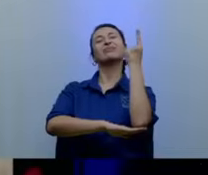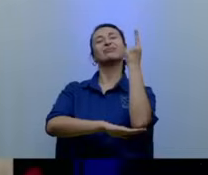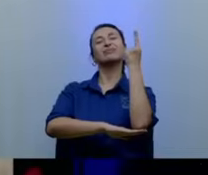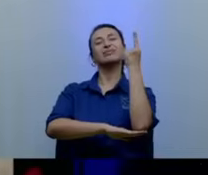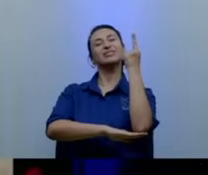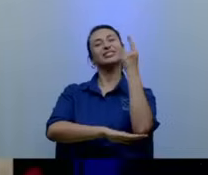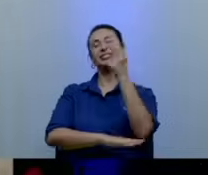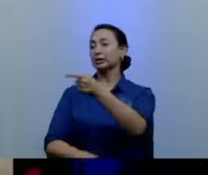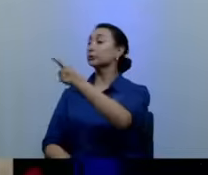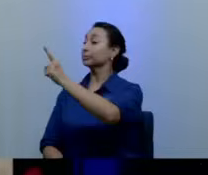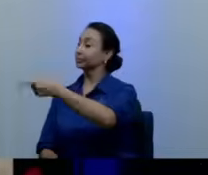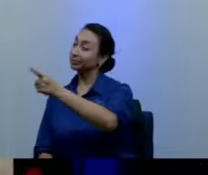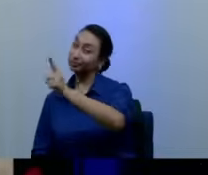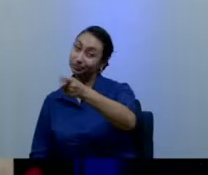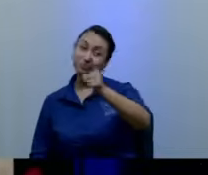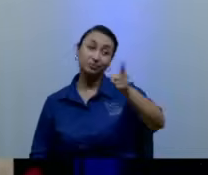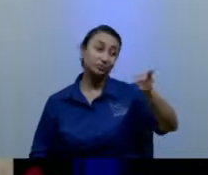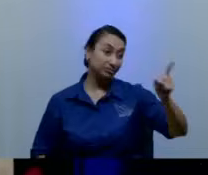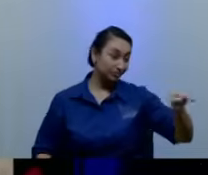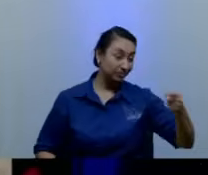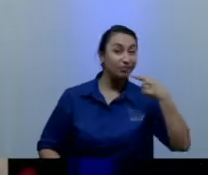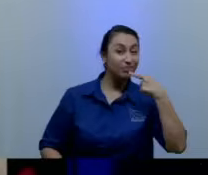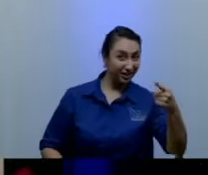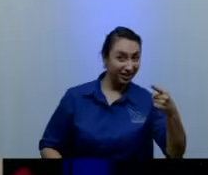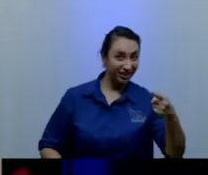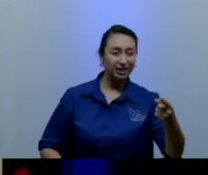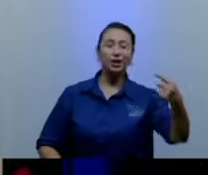pero mentiroso está bien.